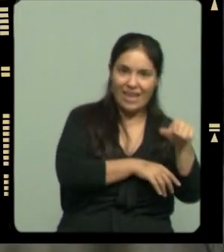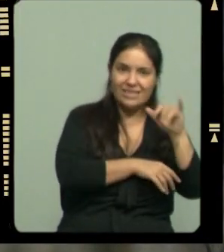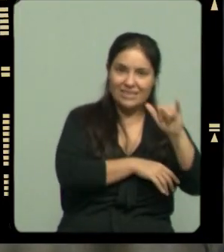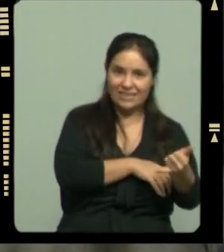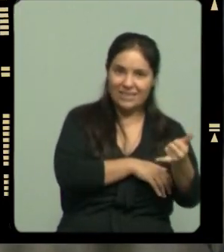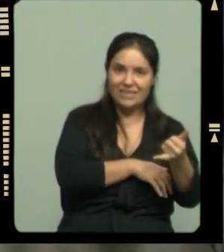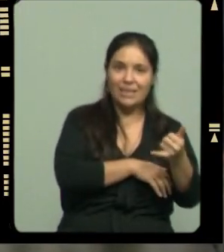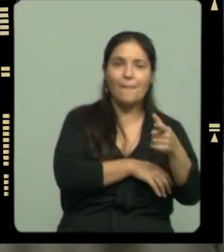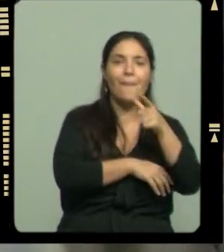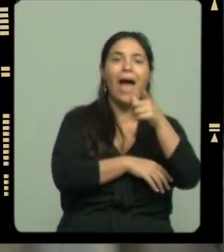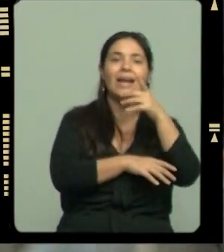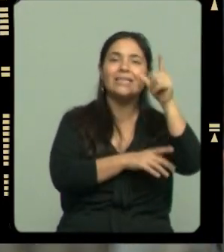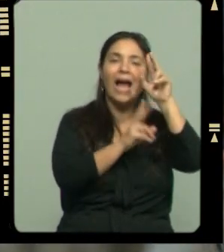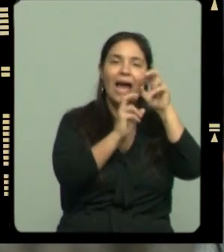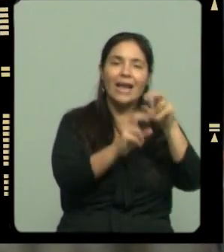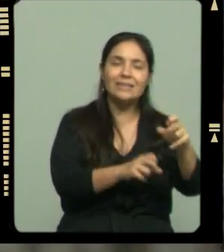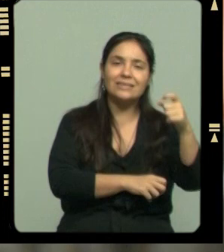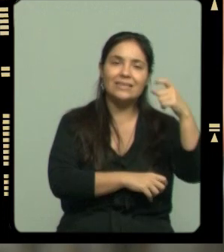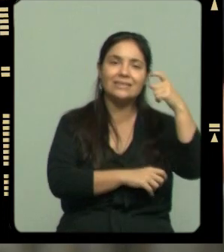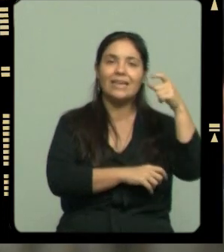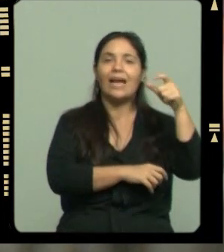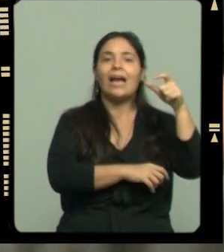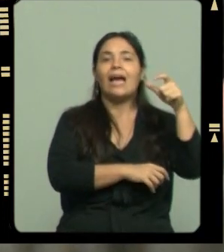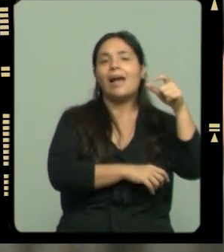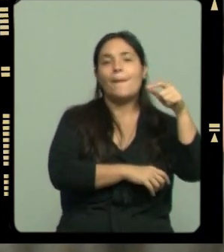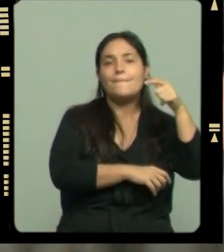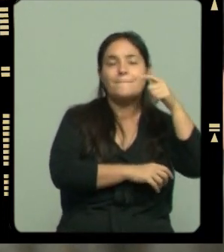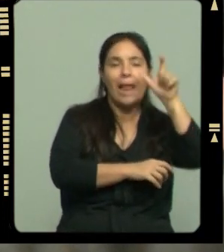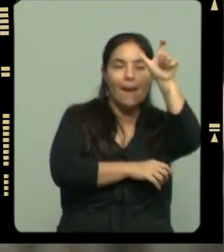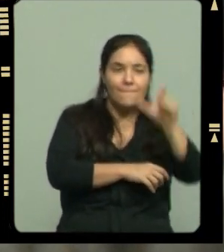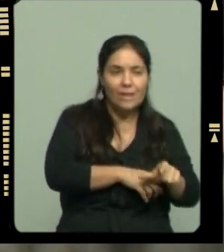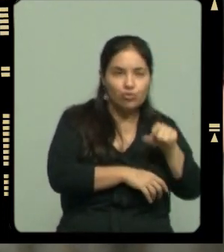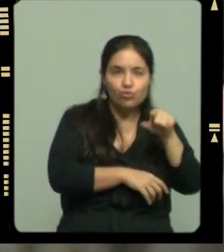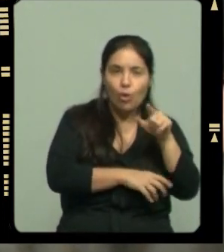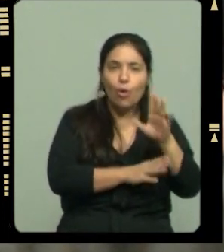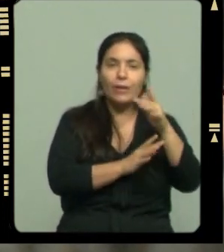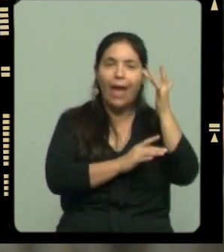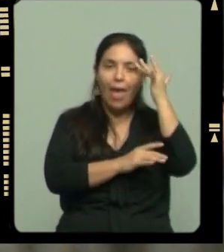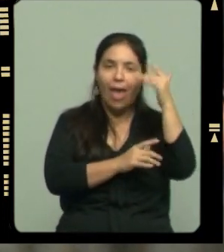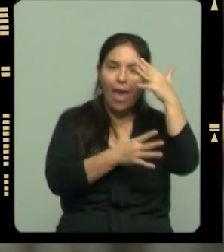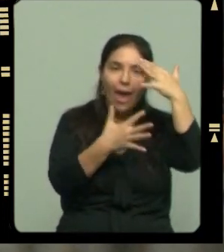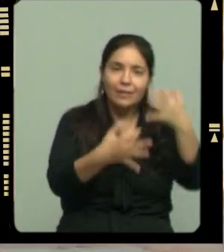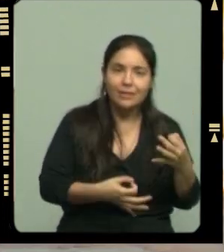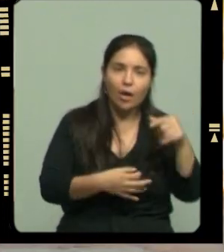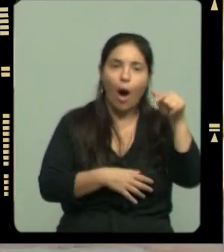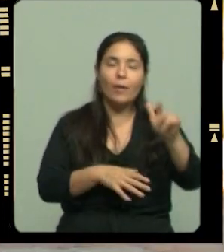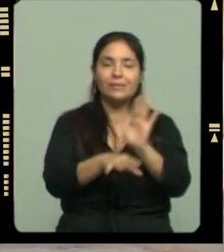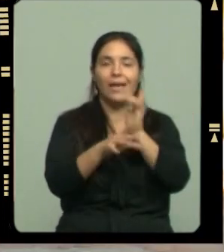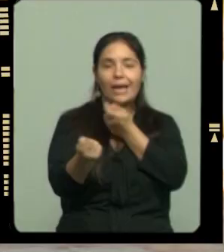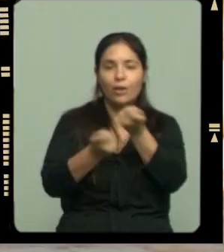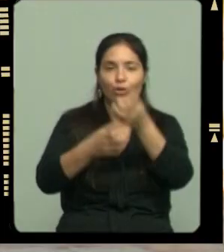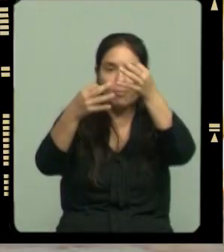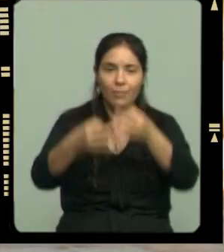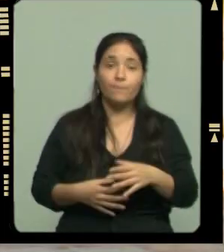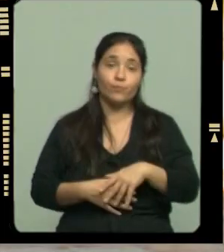esbozos de esto, y parecía más filantrópico y más un deber ser y ético. Hoy en día es una redefinición de eficiencia. Y una necesidad además, ¿no?